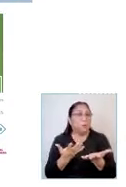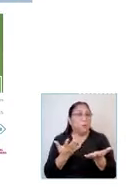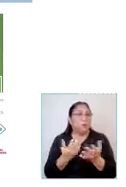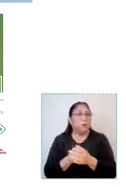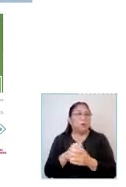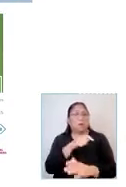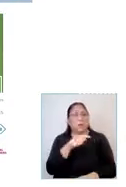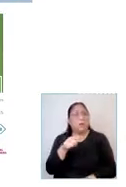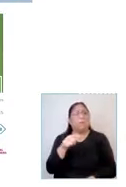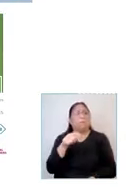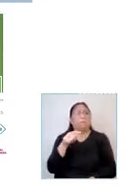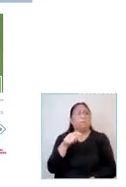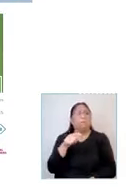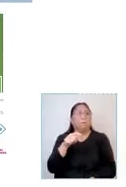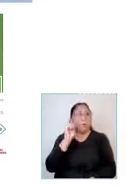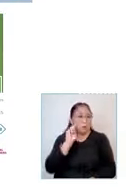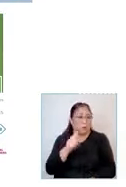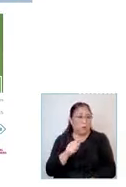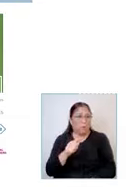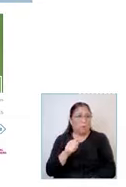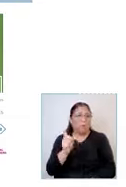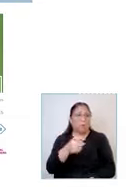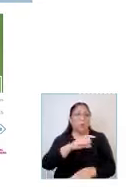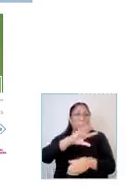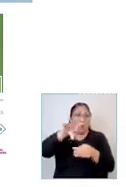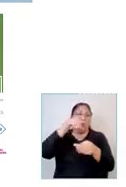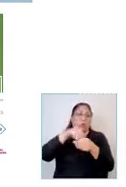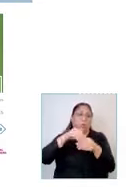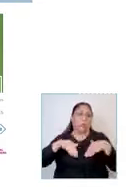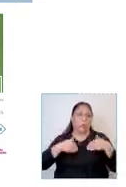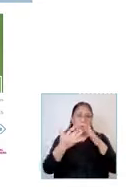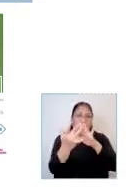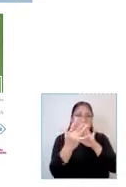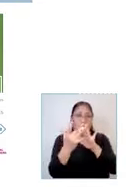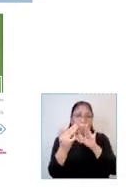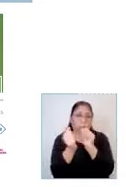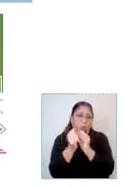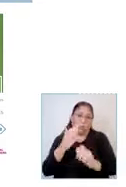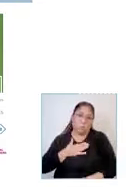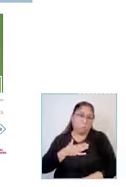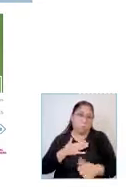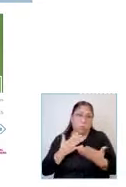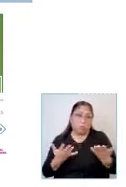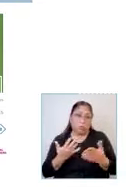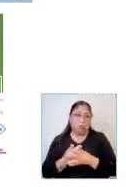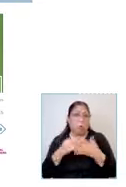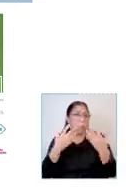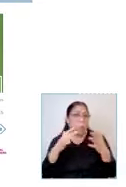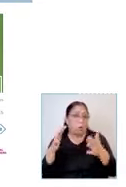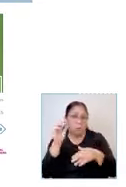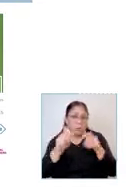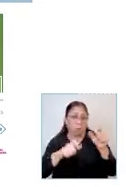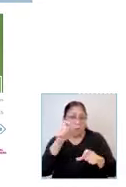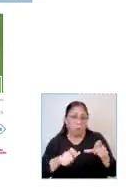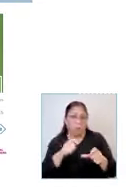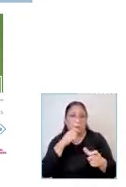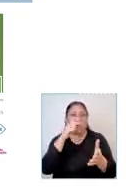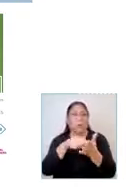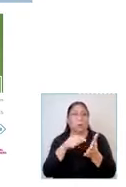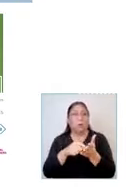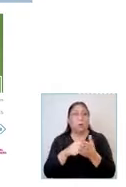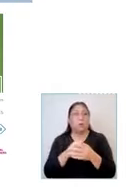KBIC va a ser un socio y se pueden poner en contacto conmigo, bueno, cualquier persona dentro de que